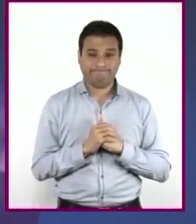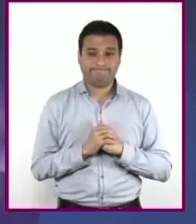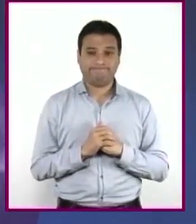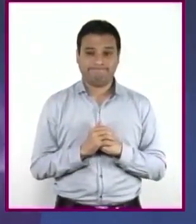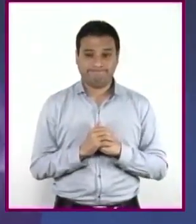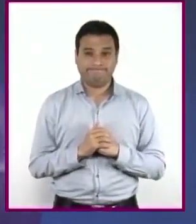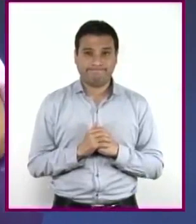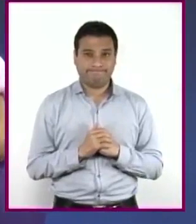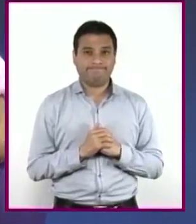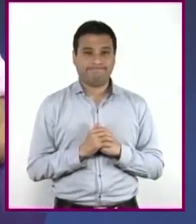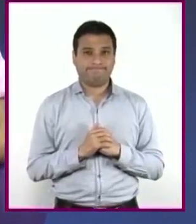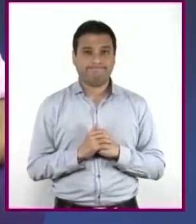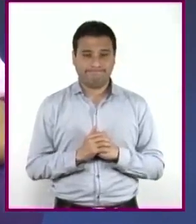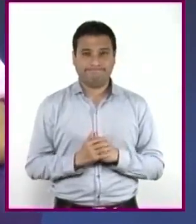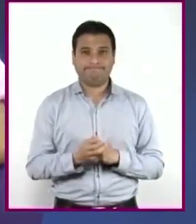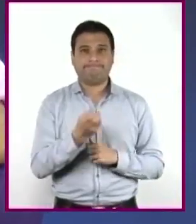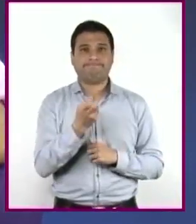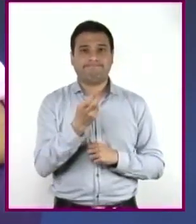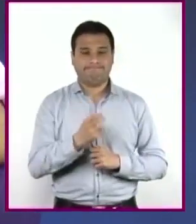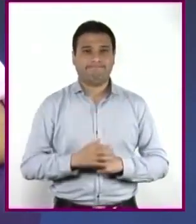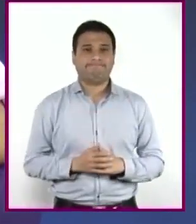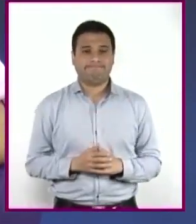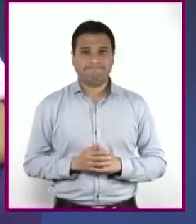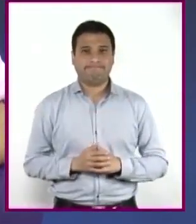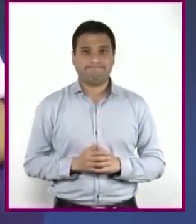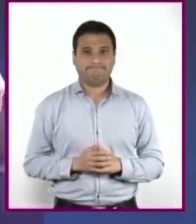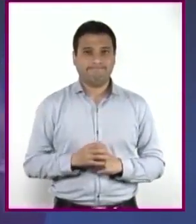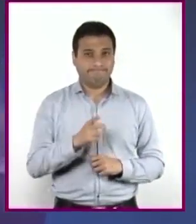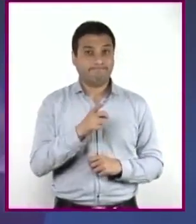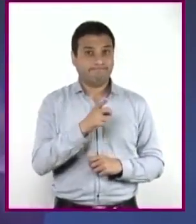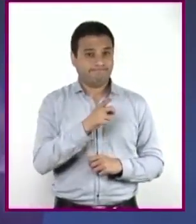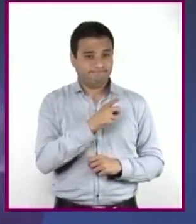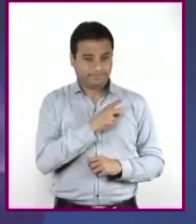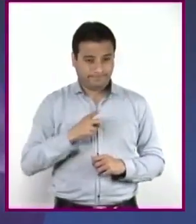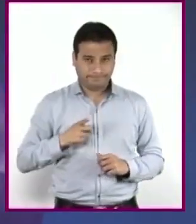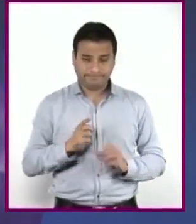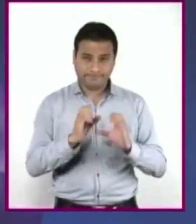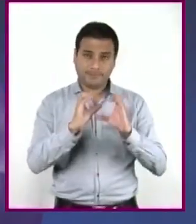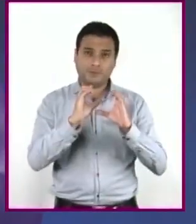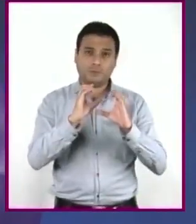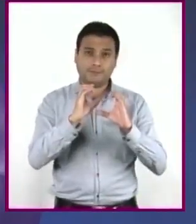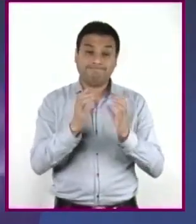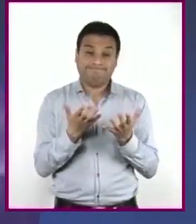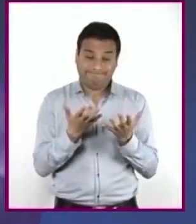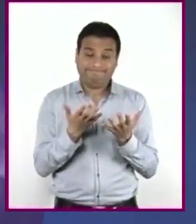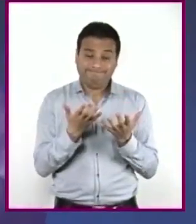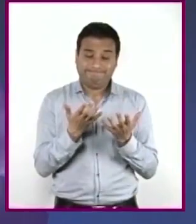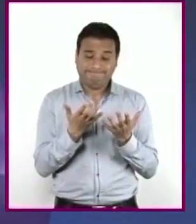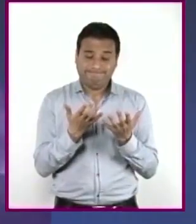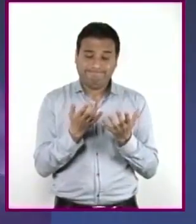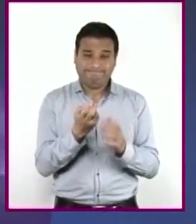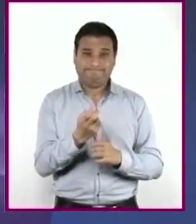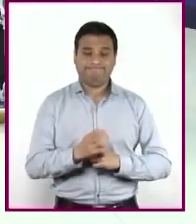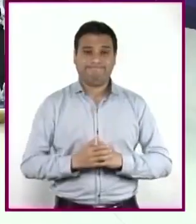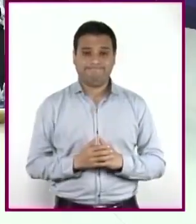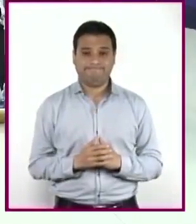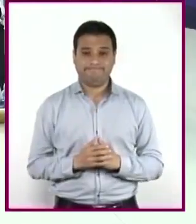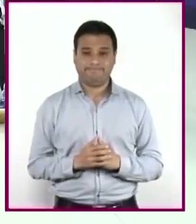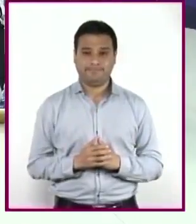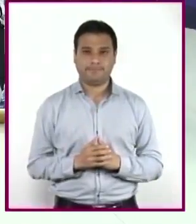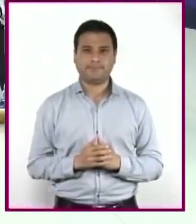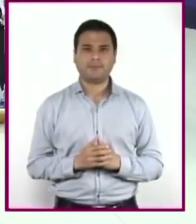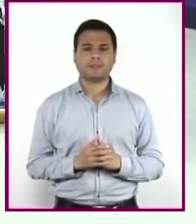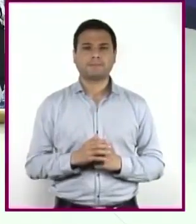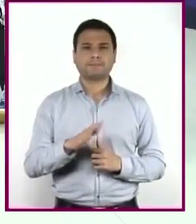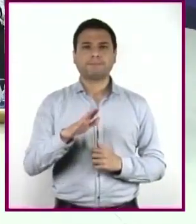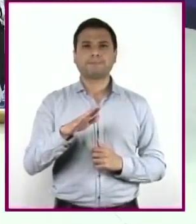el contenido que están recibiendo ellos constantemente y hacer, obviamente, cuidarlos de alguna manera, ¿no? ¿Cuáles creen